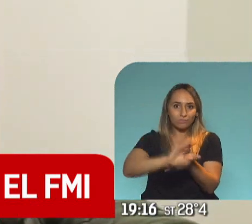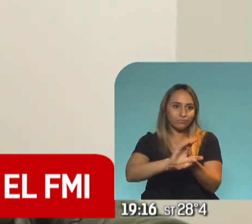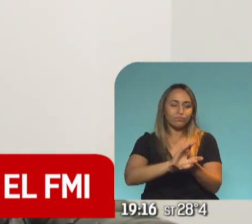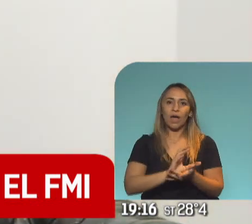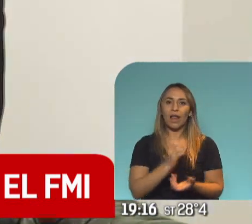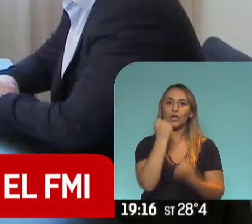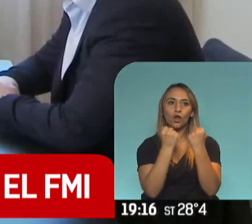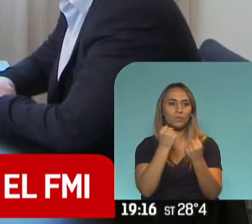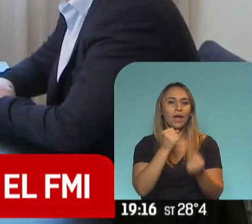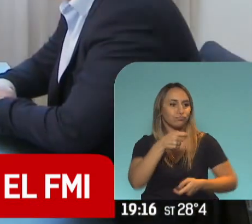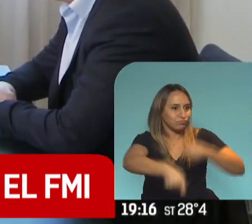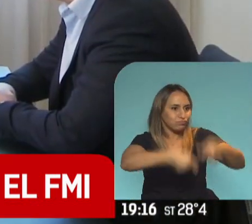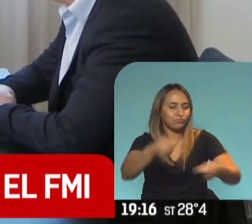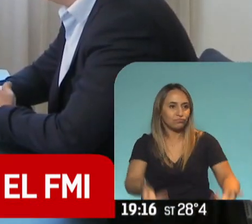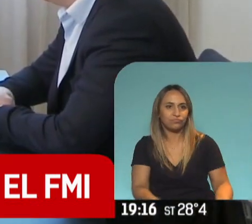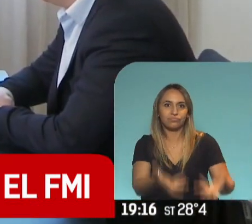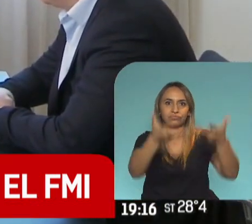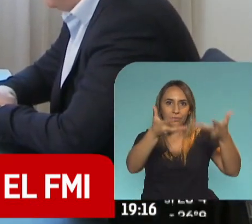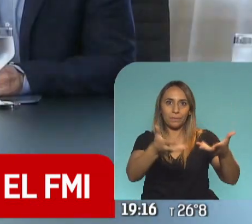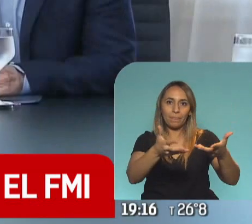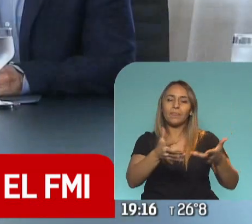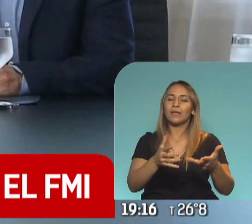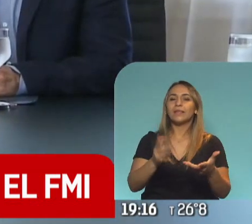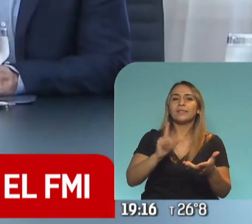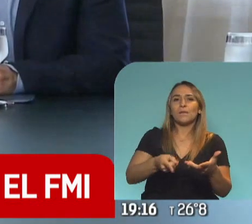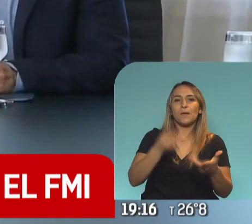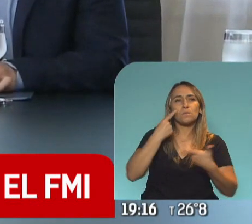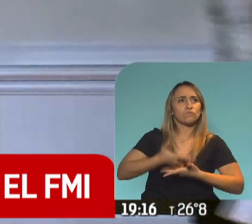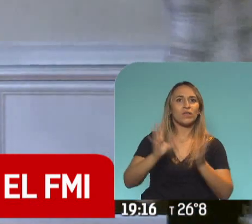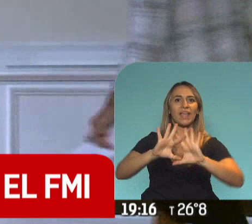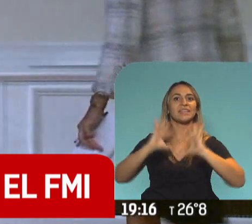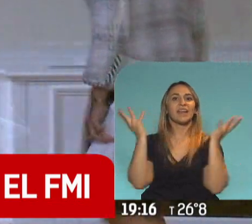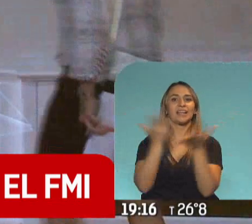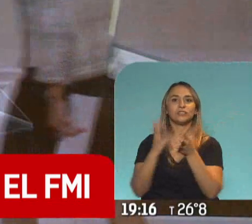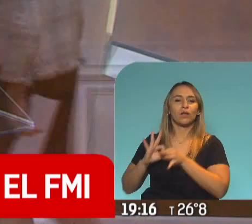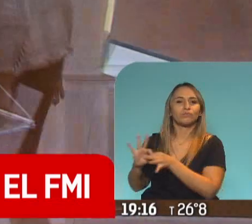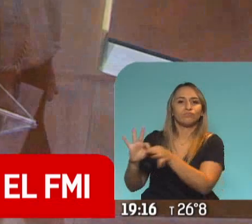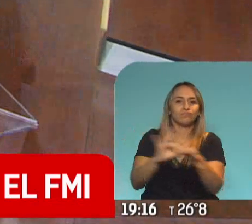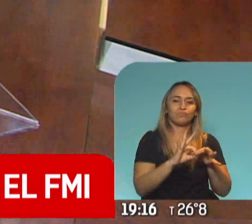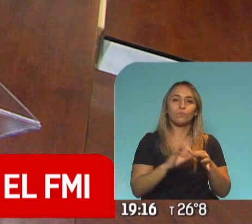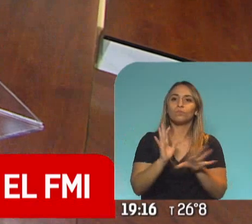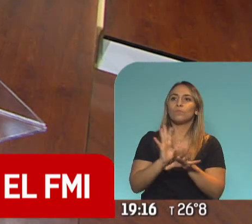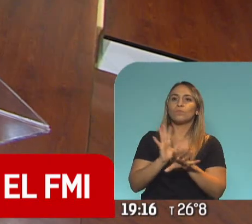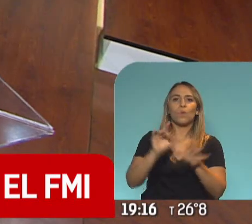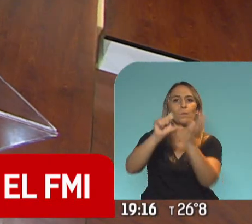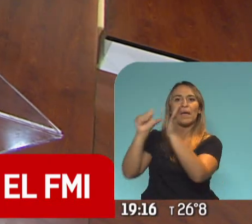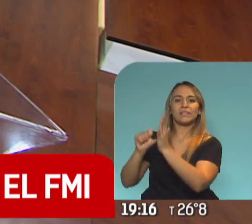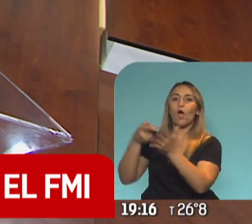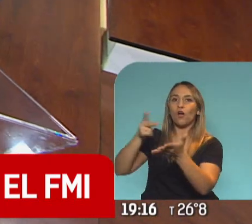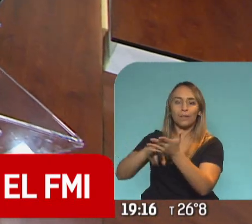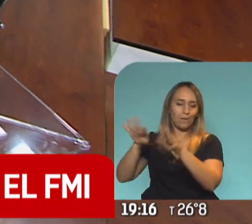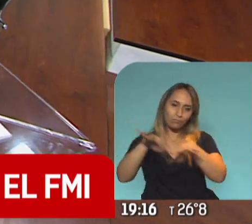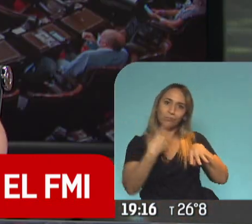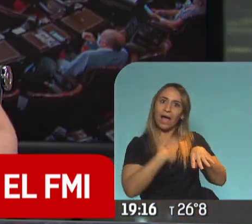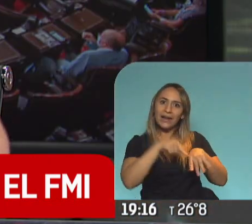economía, sino que era una señal de integración a nivel internacional, de que el mundo nuevamente nos abría las puertas y tenía